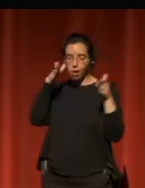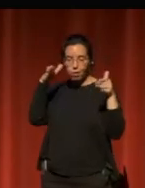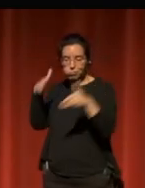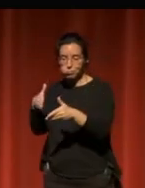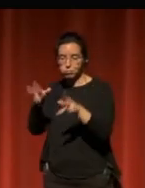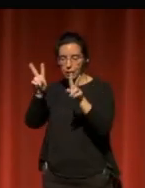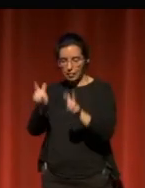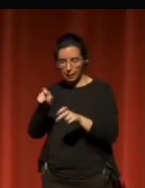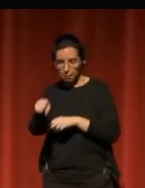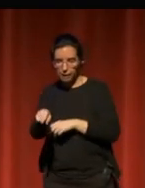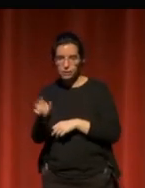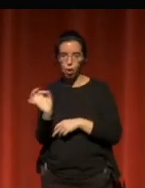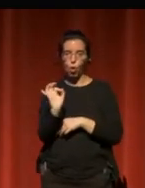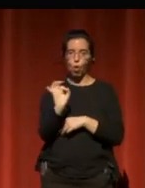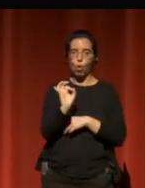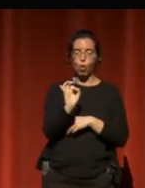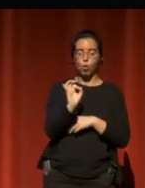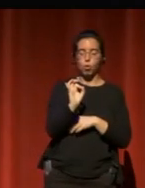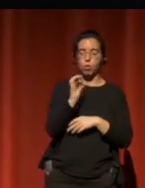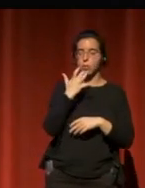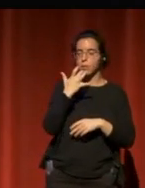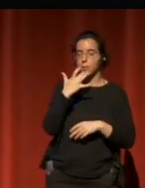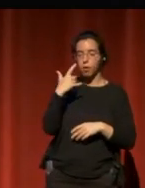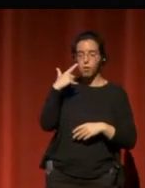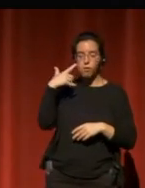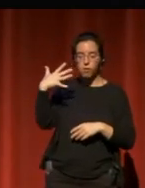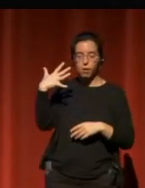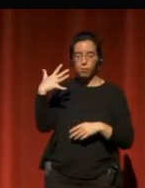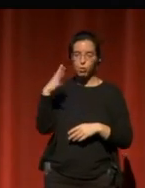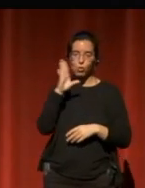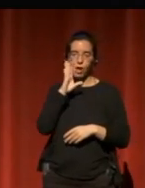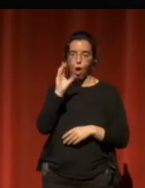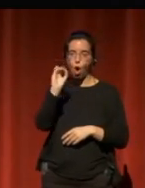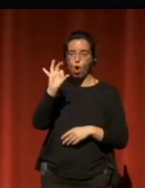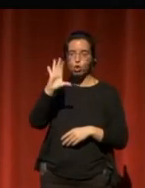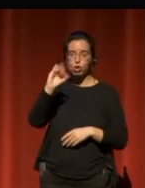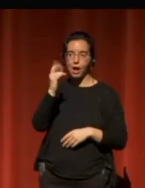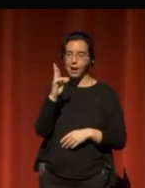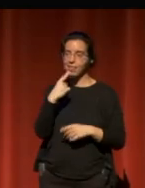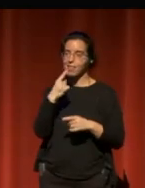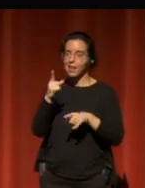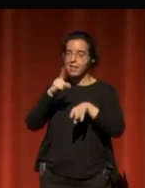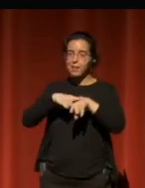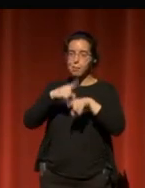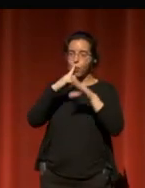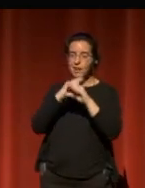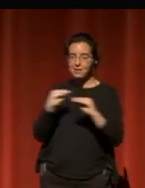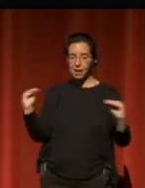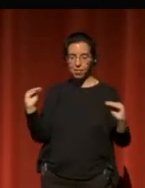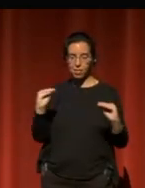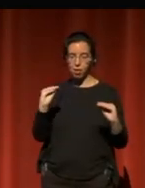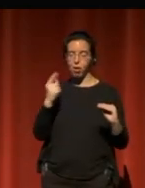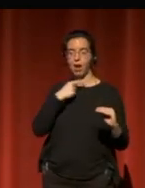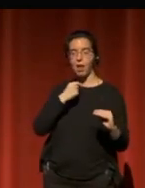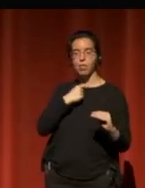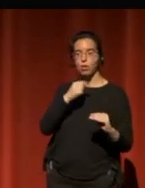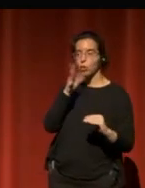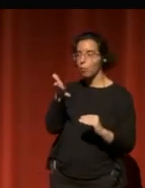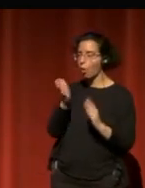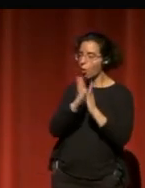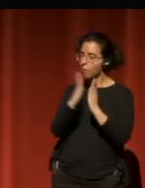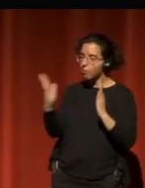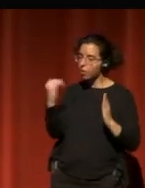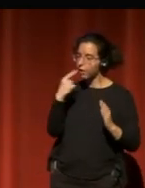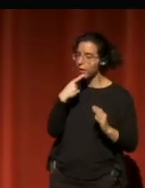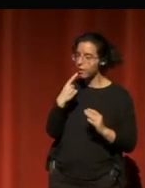O el famoso que decía Óscar de los templos del silencio. A mí me hacía mucha gracia porque hablaba de una biblioteca en la que yo he trabajado muchos